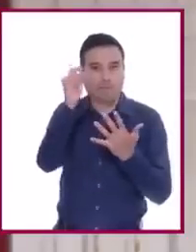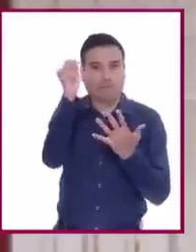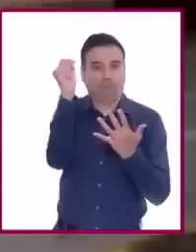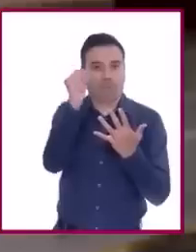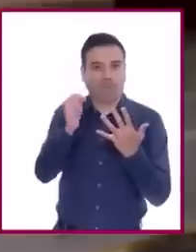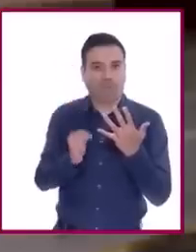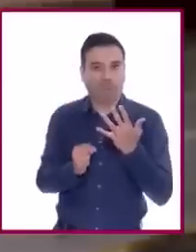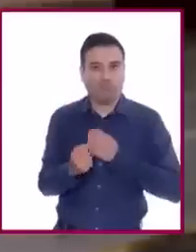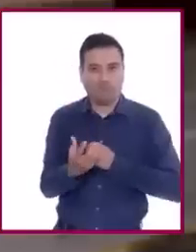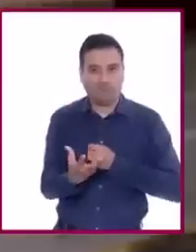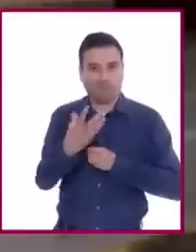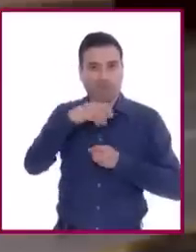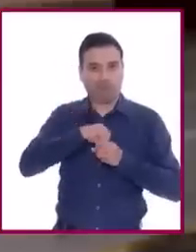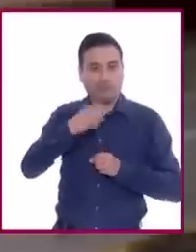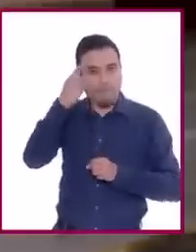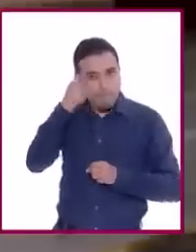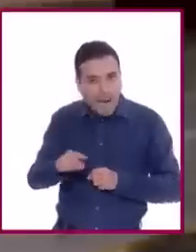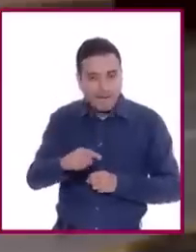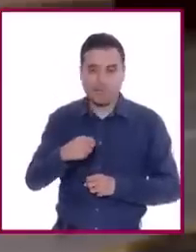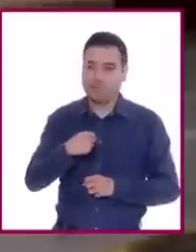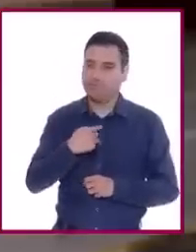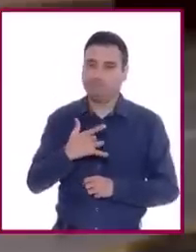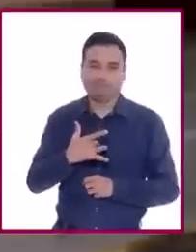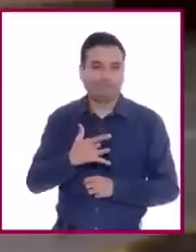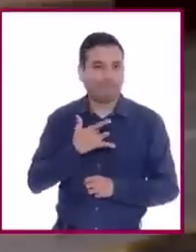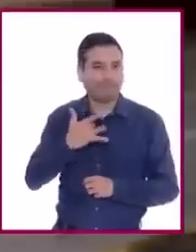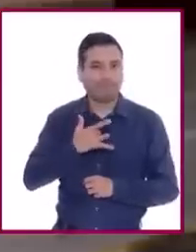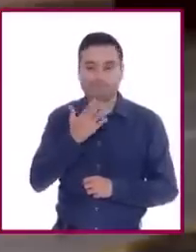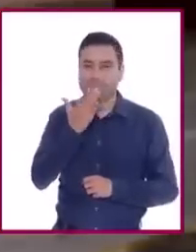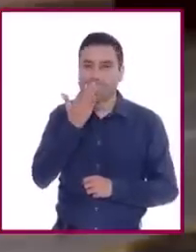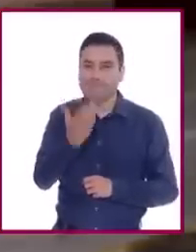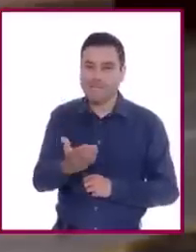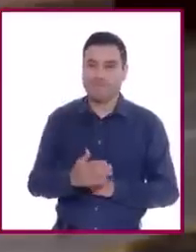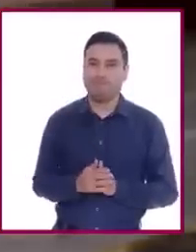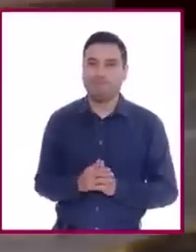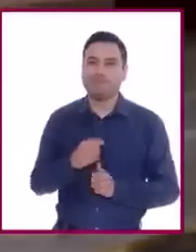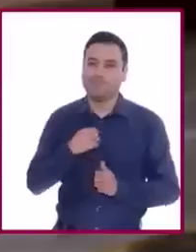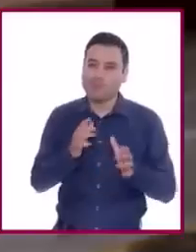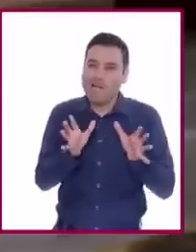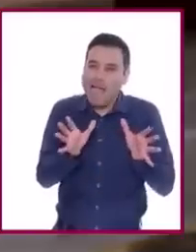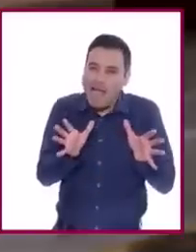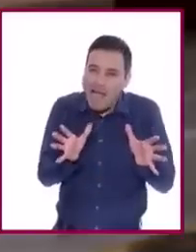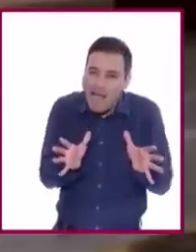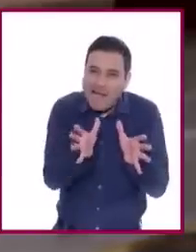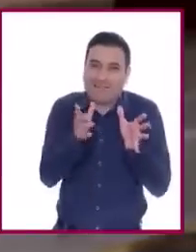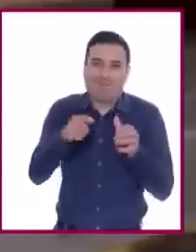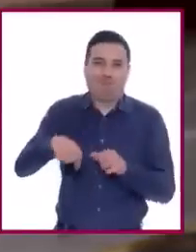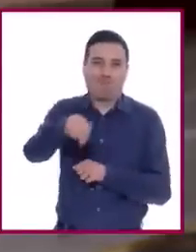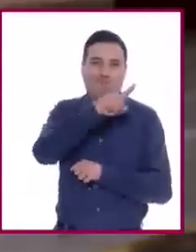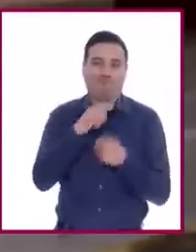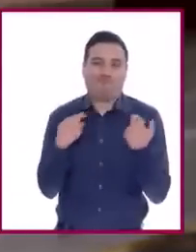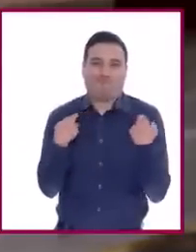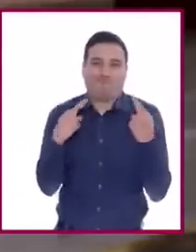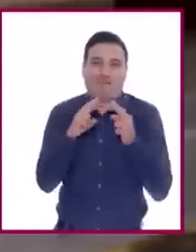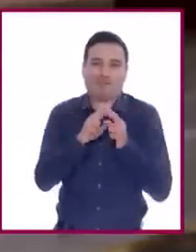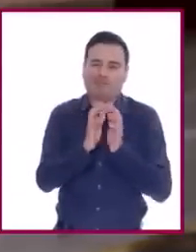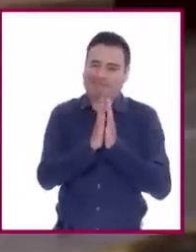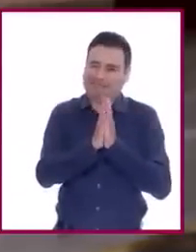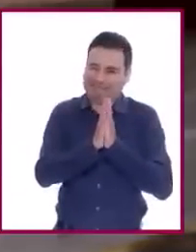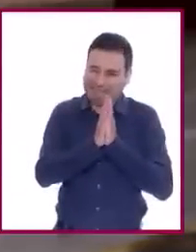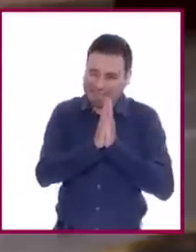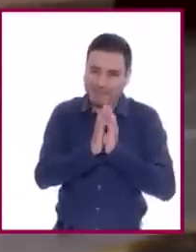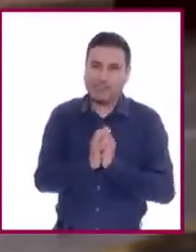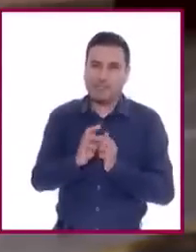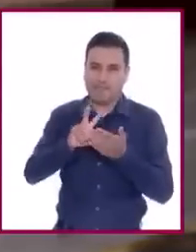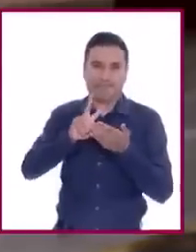a mi persona no Entonces yo incentivo a los maestros y a las maestras A que pongan